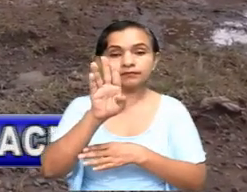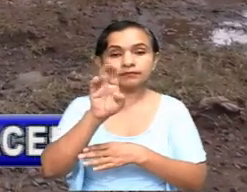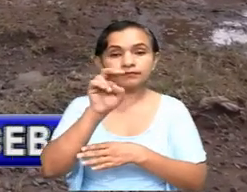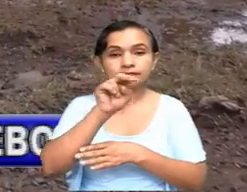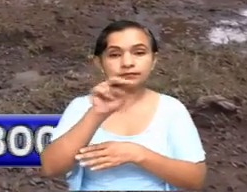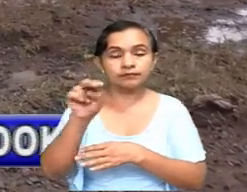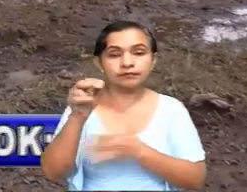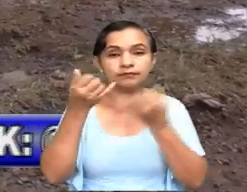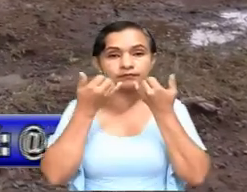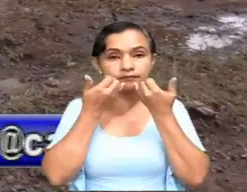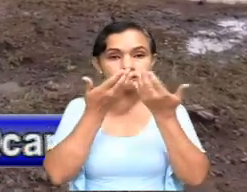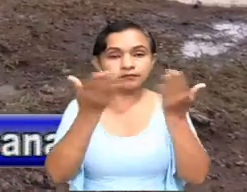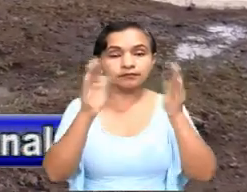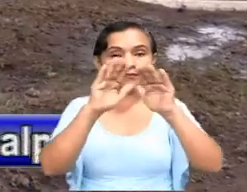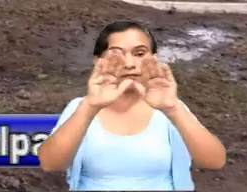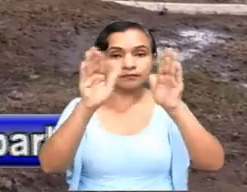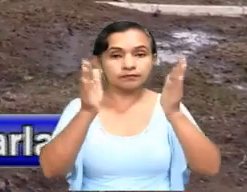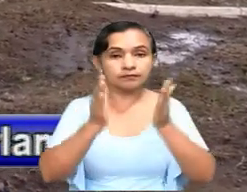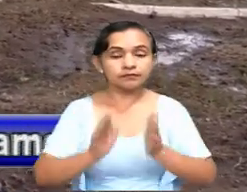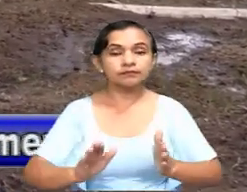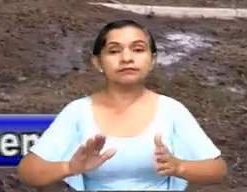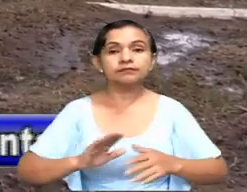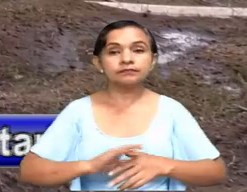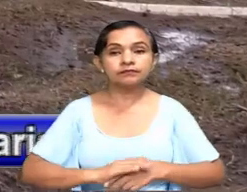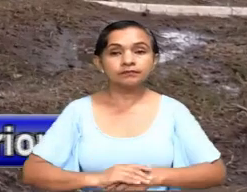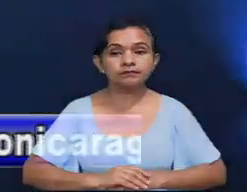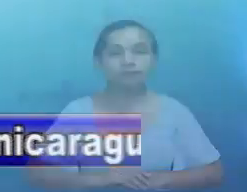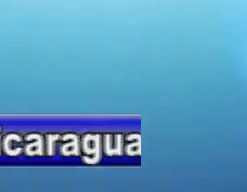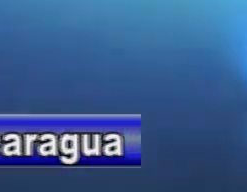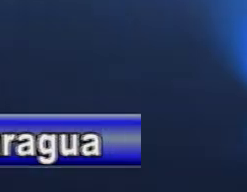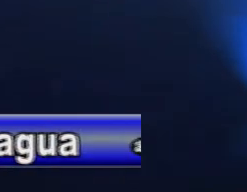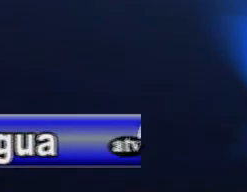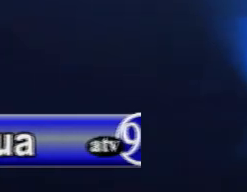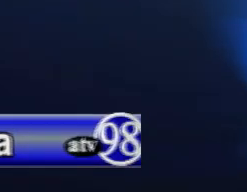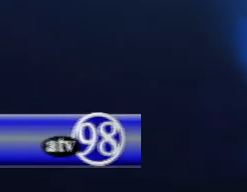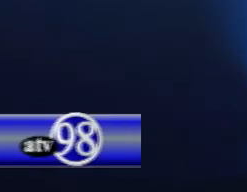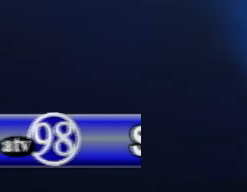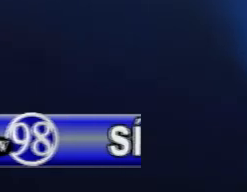canal parlamentario, les informó Vanessa Paz.